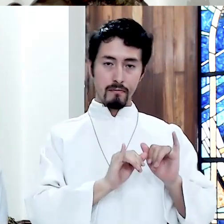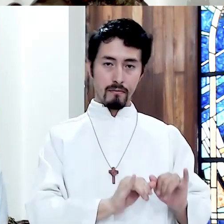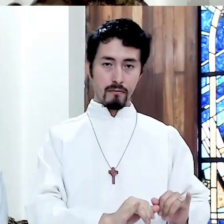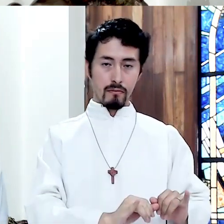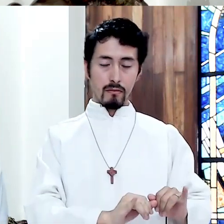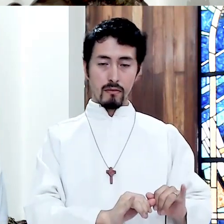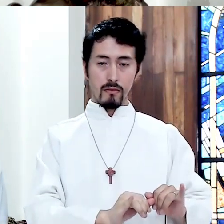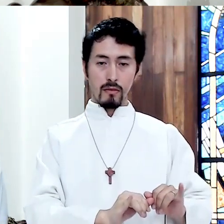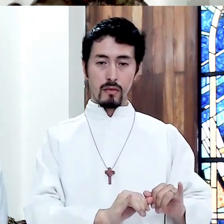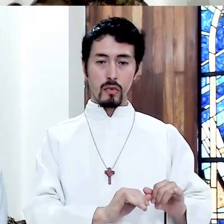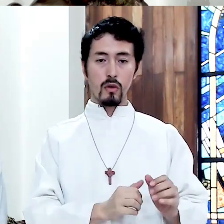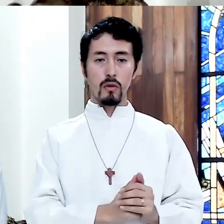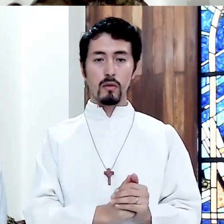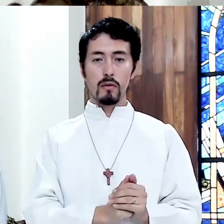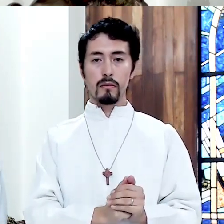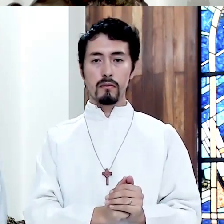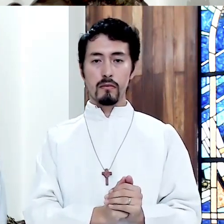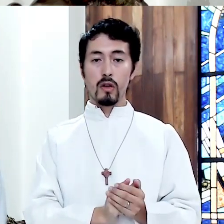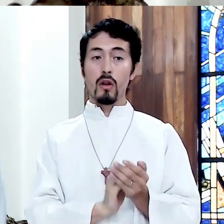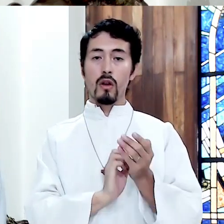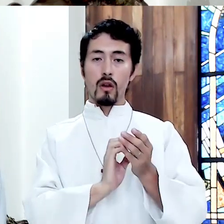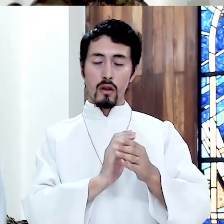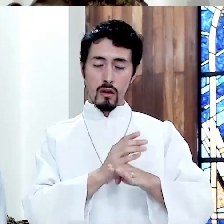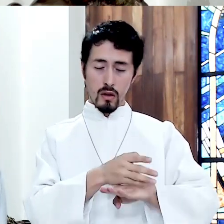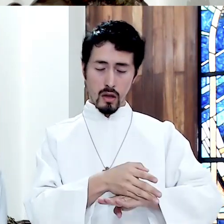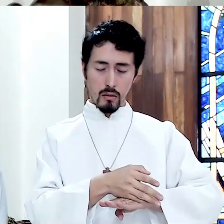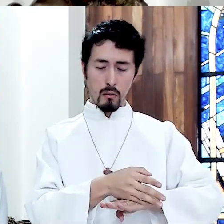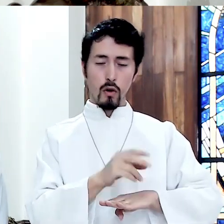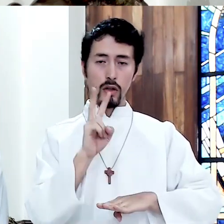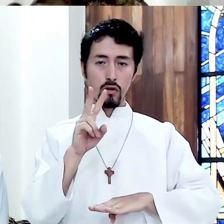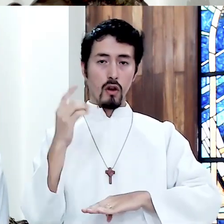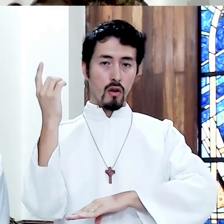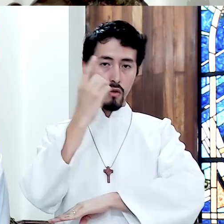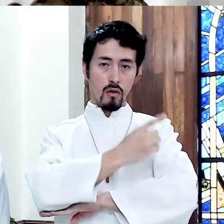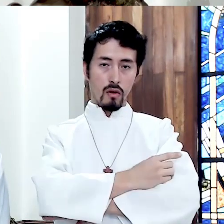sus discípulos: Vayamos otra vez a Judea.